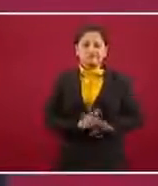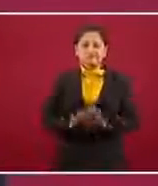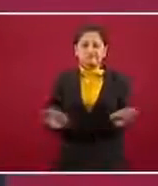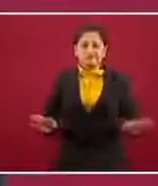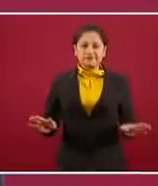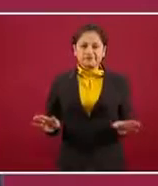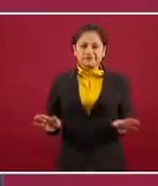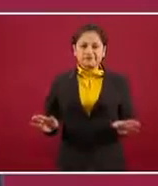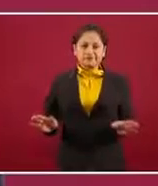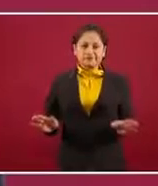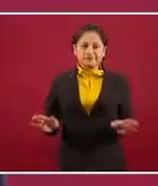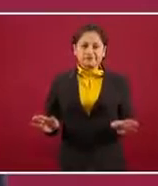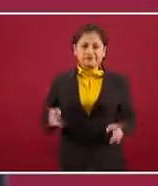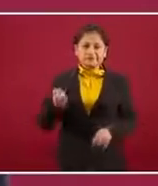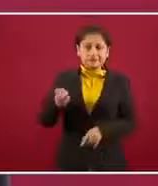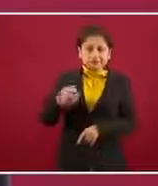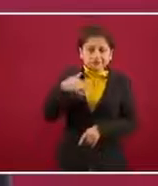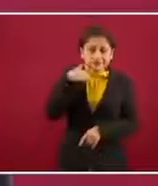a la corrupción.